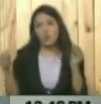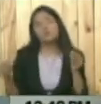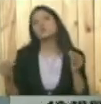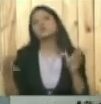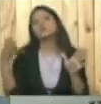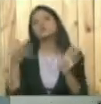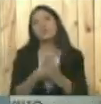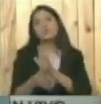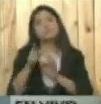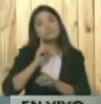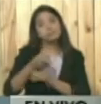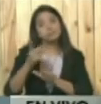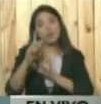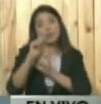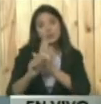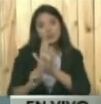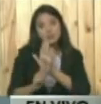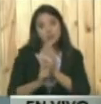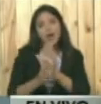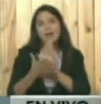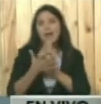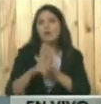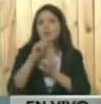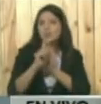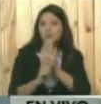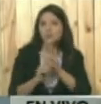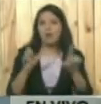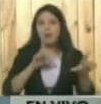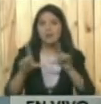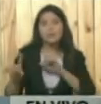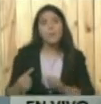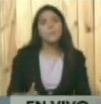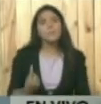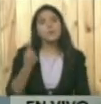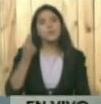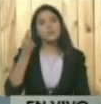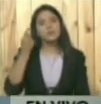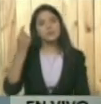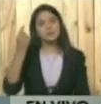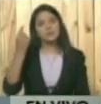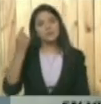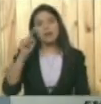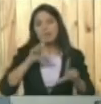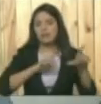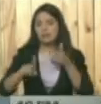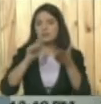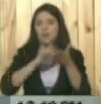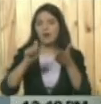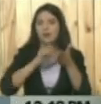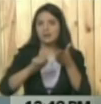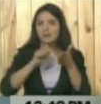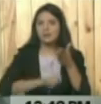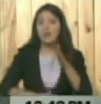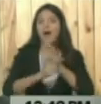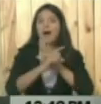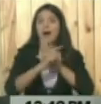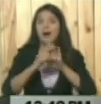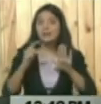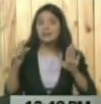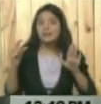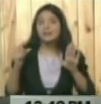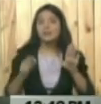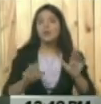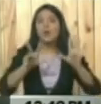mandato constitucional que la constituyente dejó por primera vez escrito en el artículo